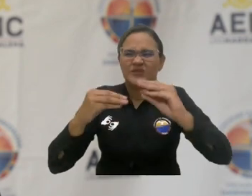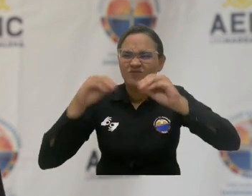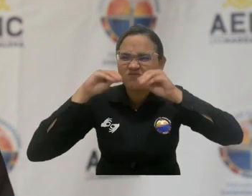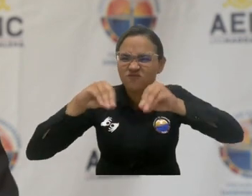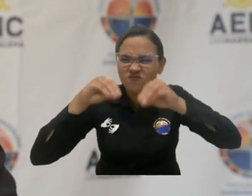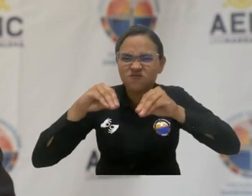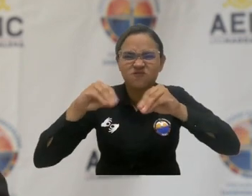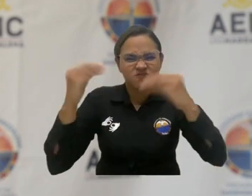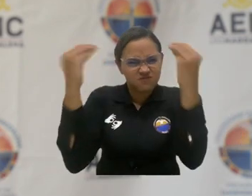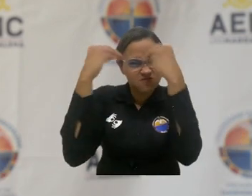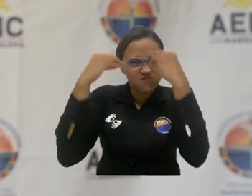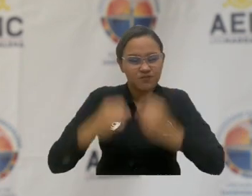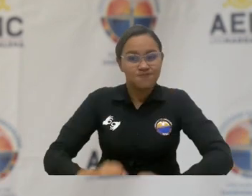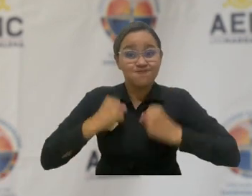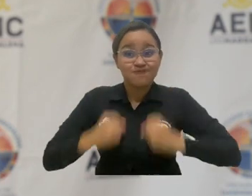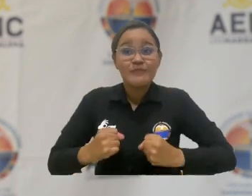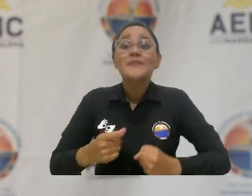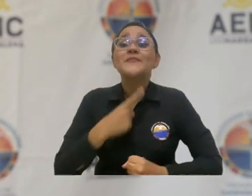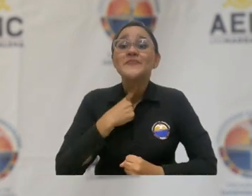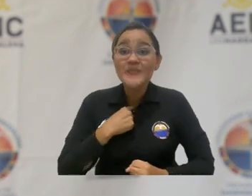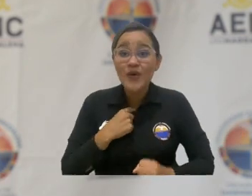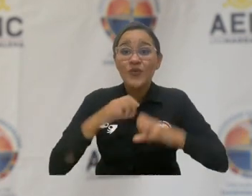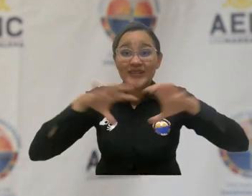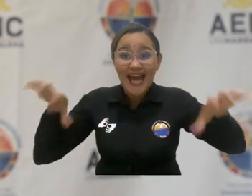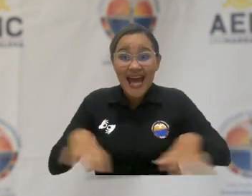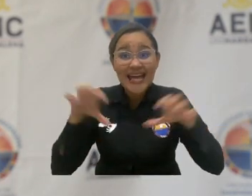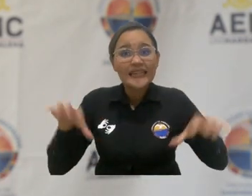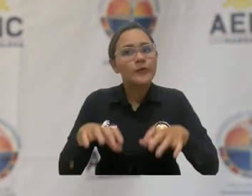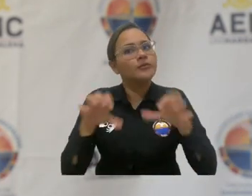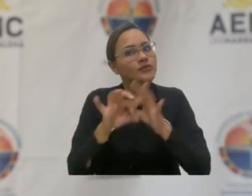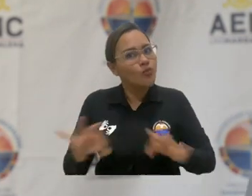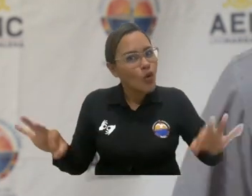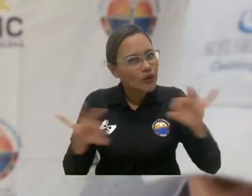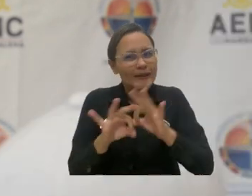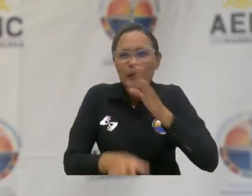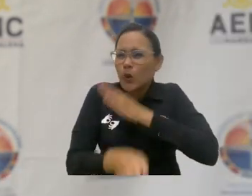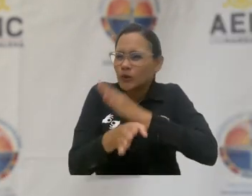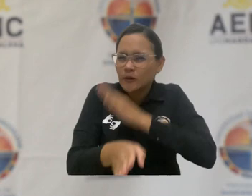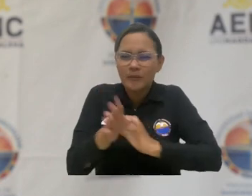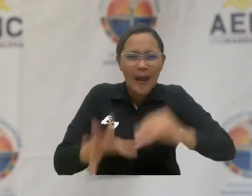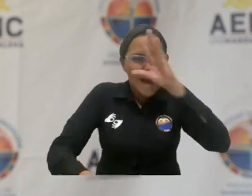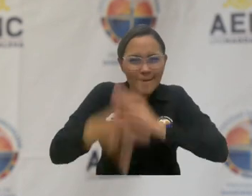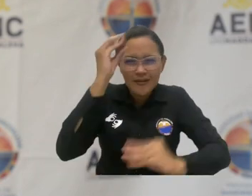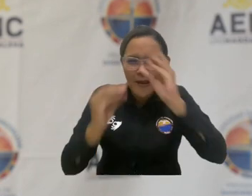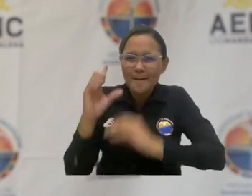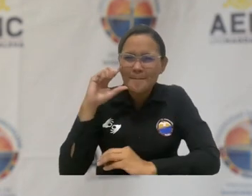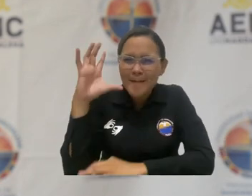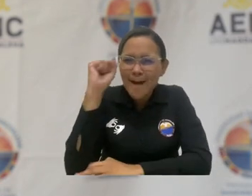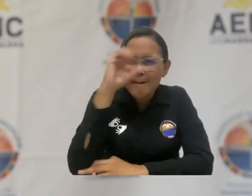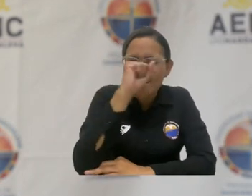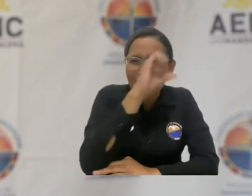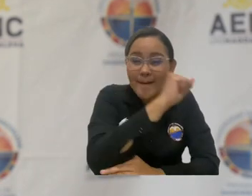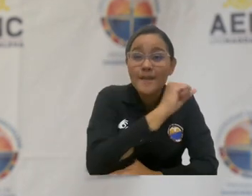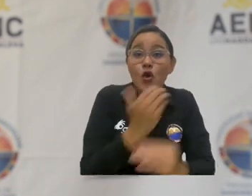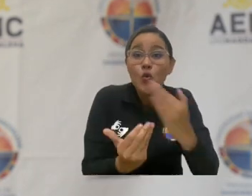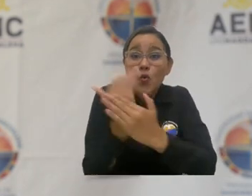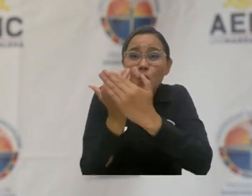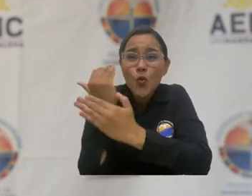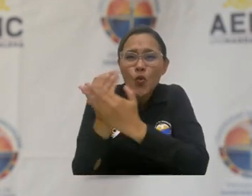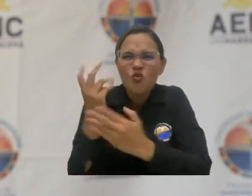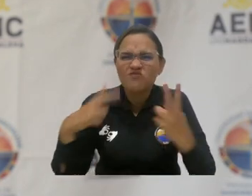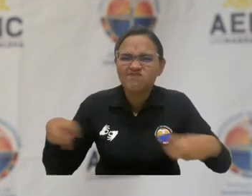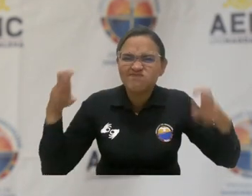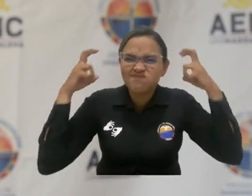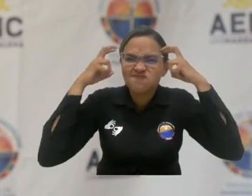alegra saber que estén formando este tipo de actividades Pero así como esto Hay que seguir aprendiendo Hay que seguir captando y adquiriendo nuevo